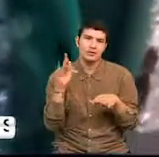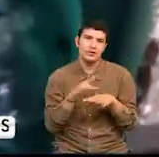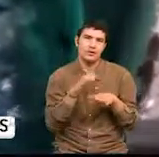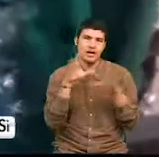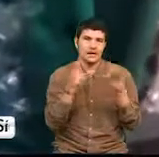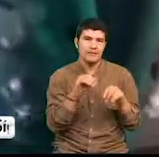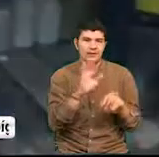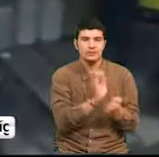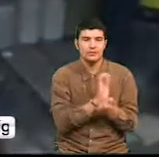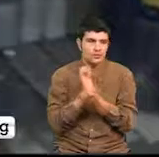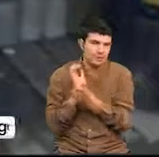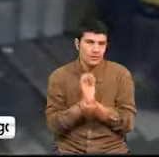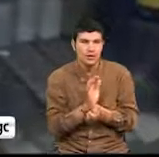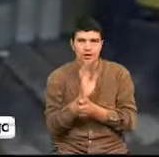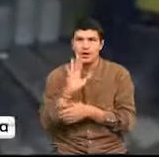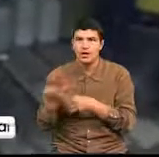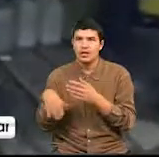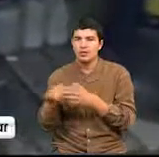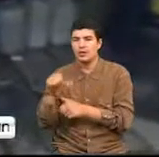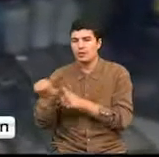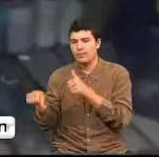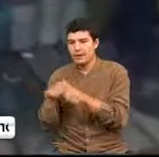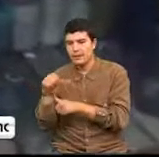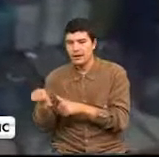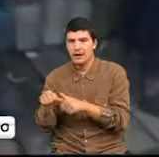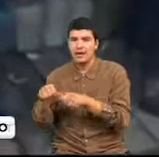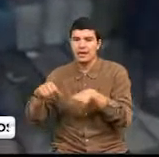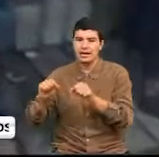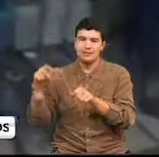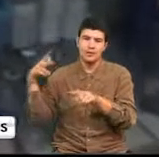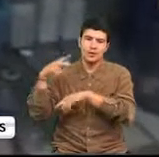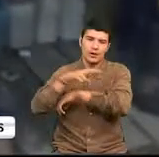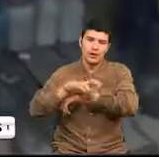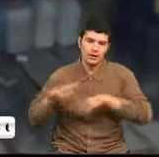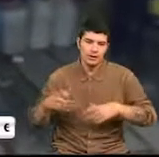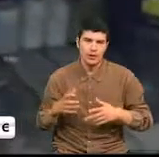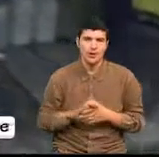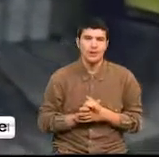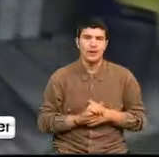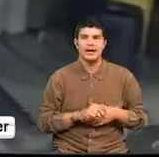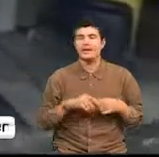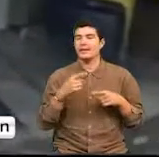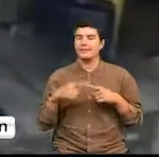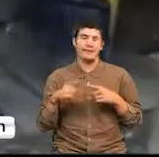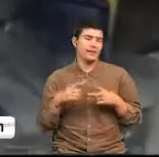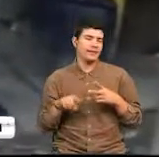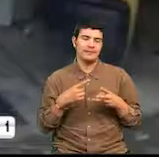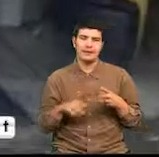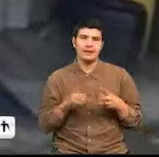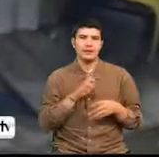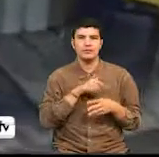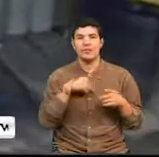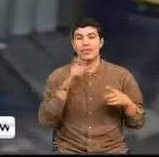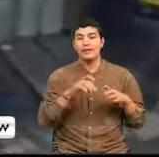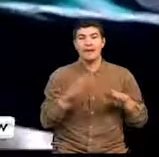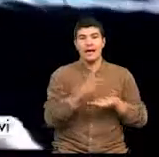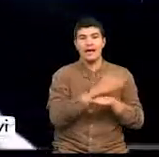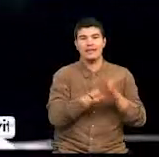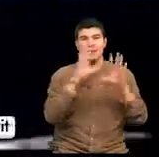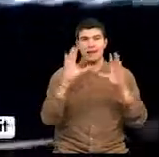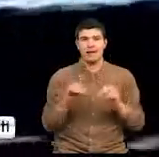el secuestro, contra el boleteo, contra el robo del oleoducto, etcétera, etcétera. ¿Las bandas delincuenciales